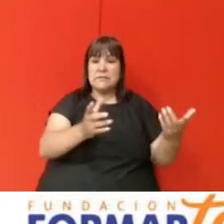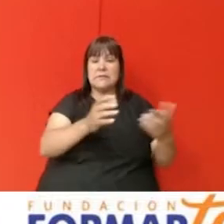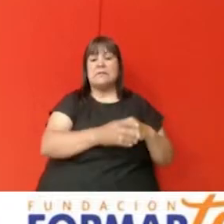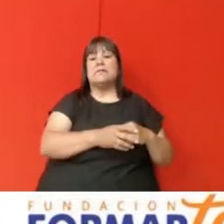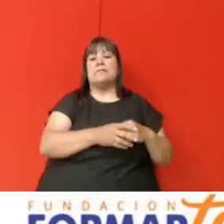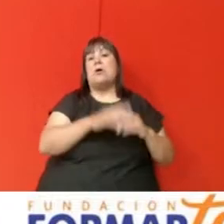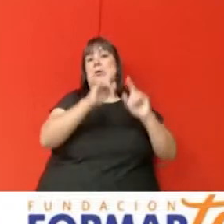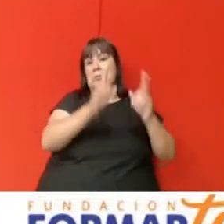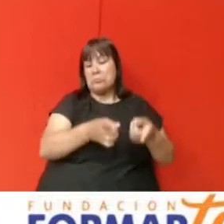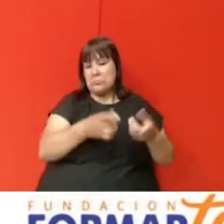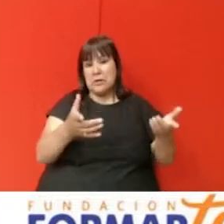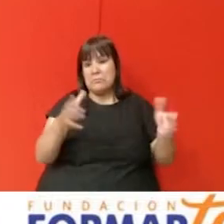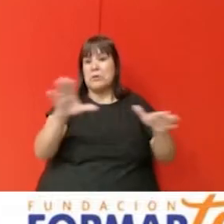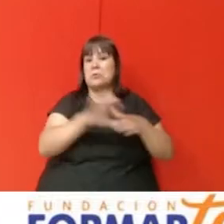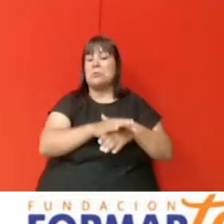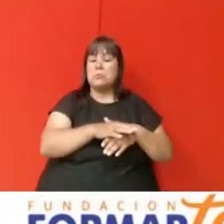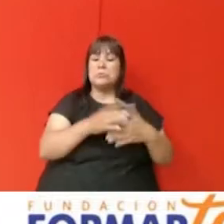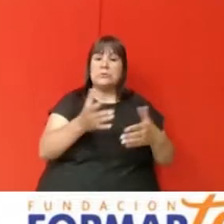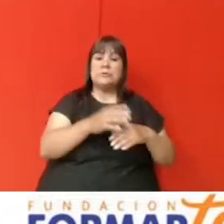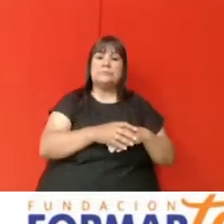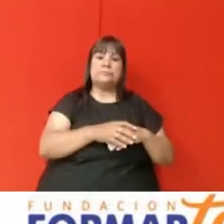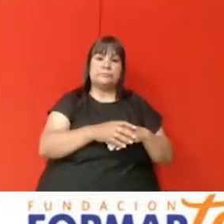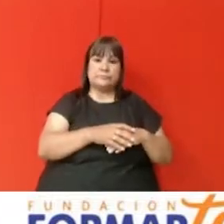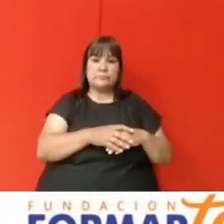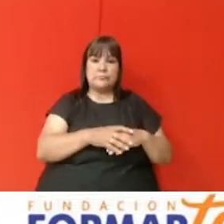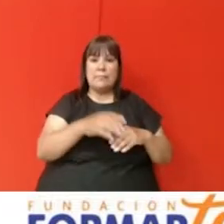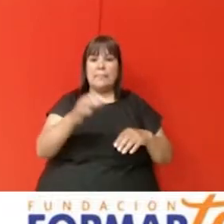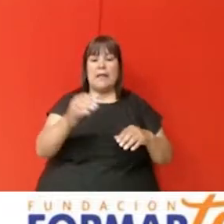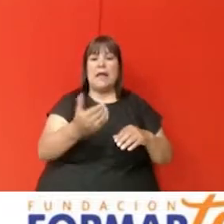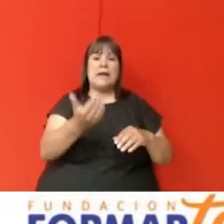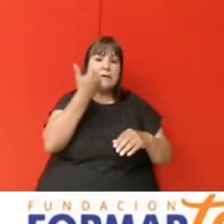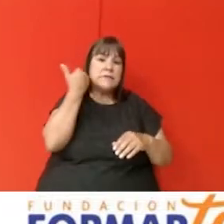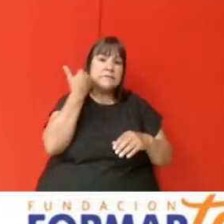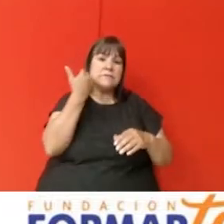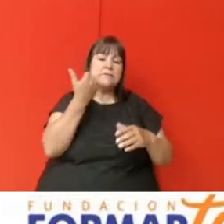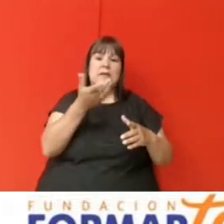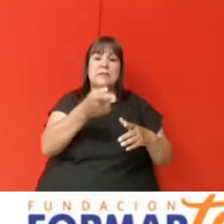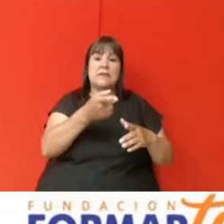una cirugía que se está gestionando en el ministerio y que no va a tardar no más de 3 o 4